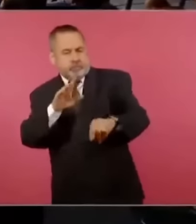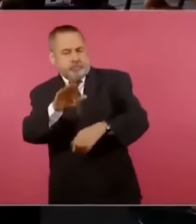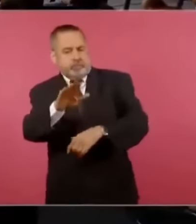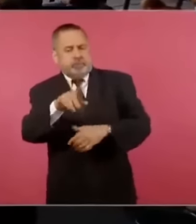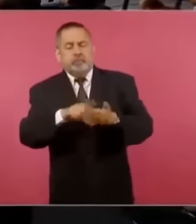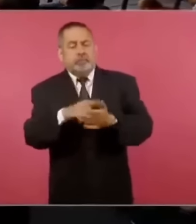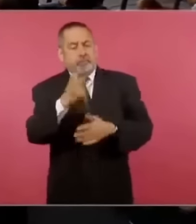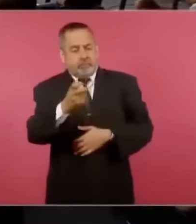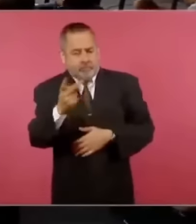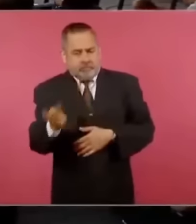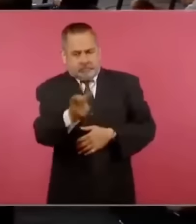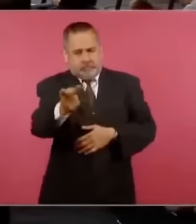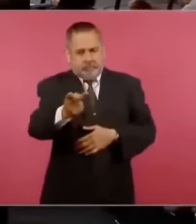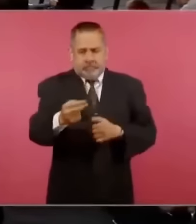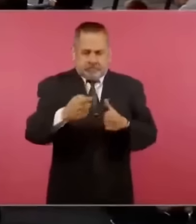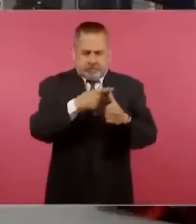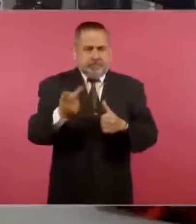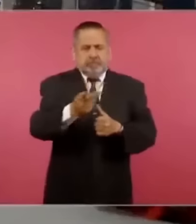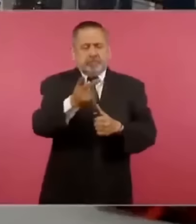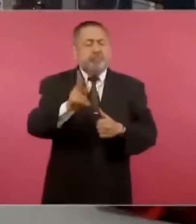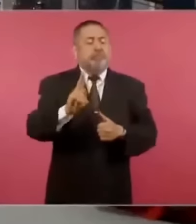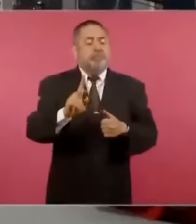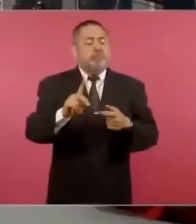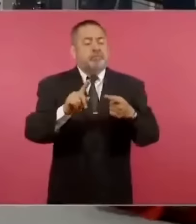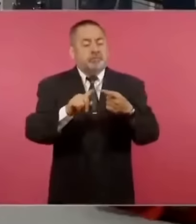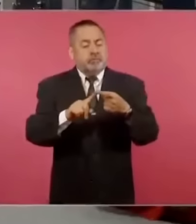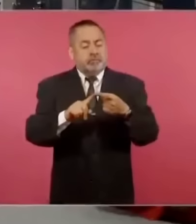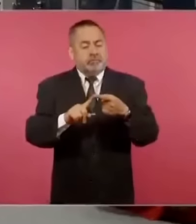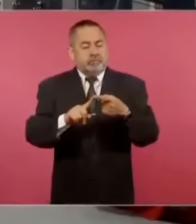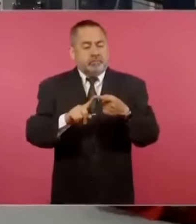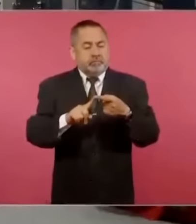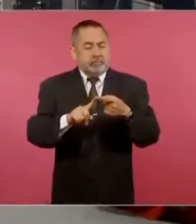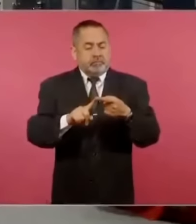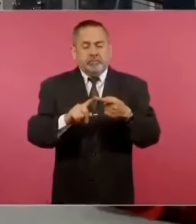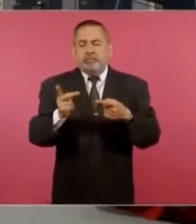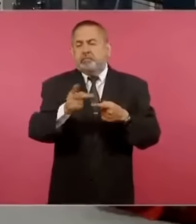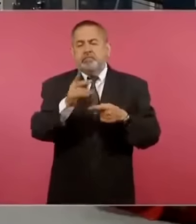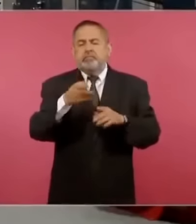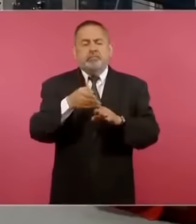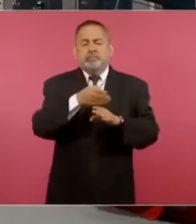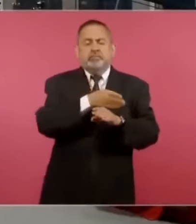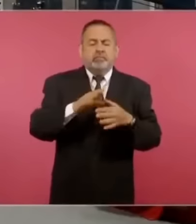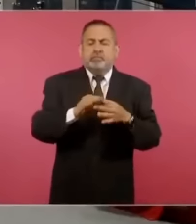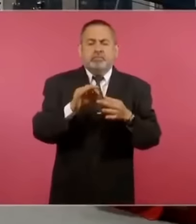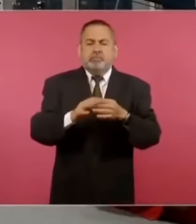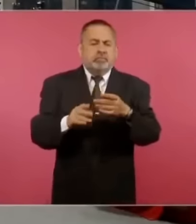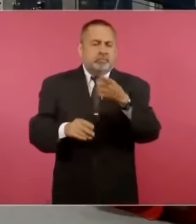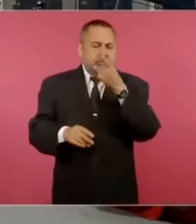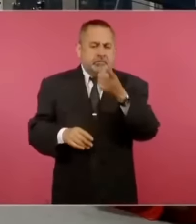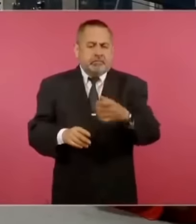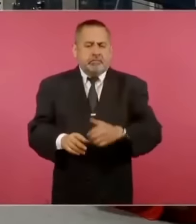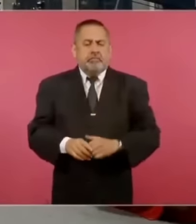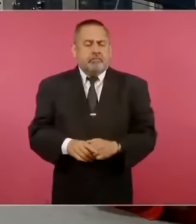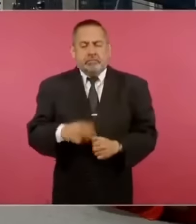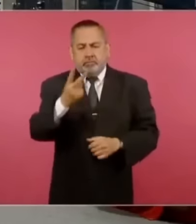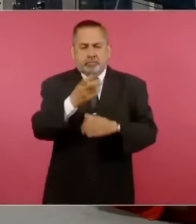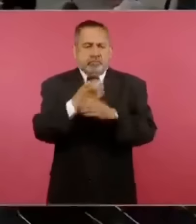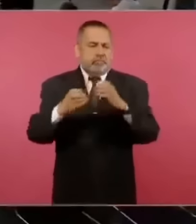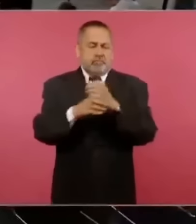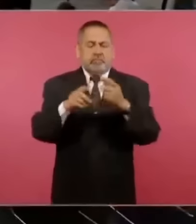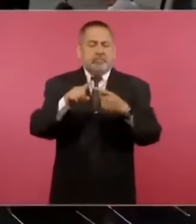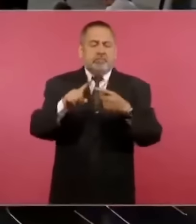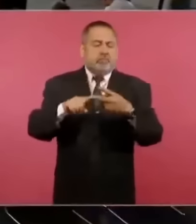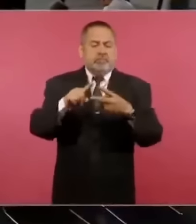Esa es mi pregunta principal. Pero antes de hacerle mi pregunta principal, presidente, nada más decirle dos cosas,